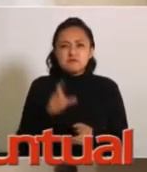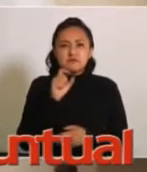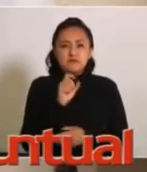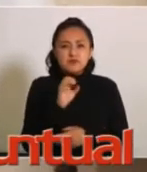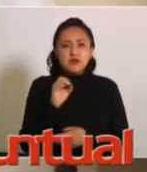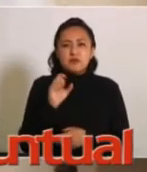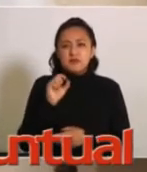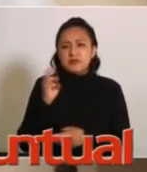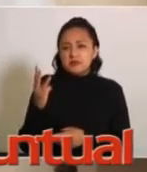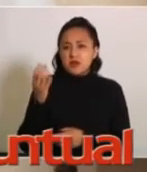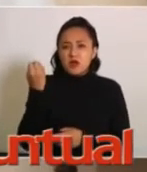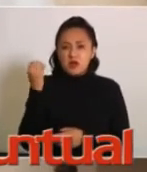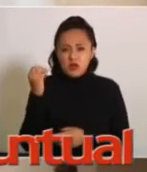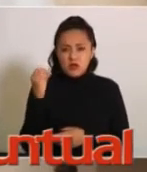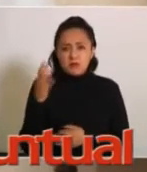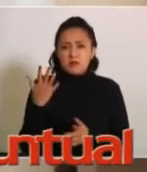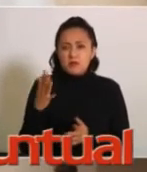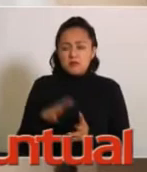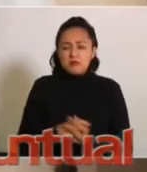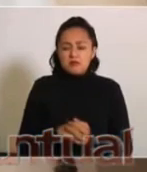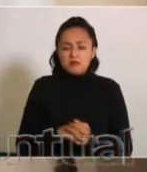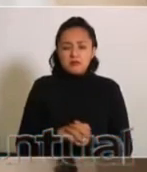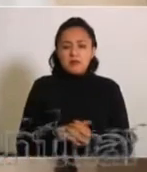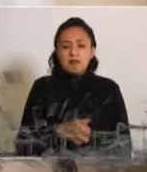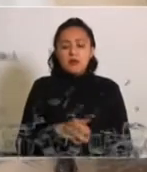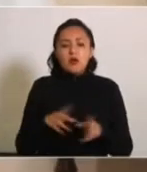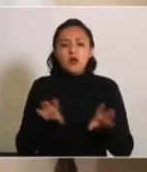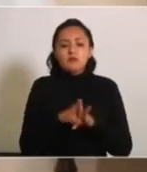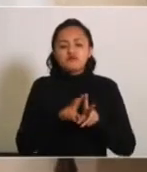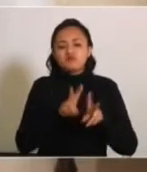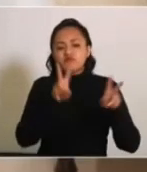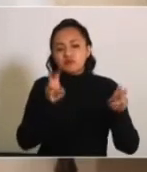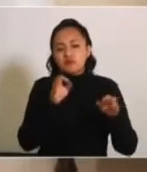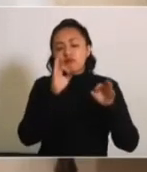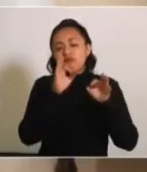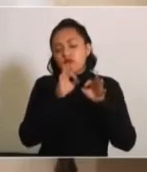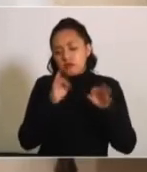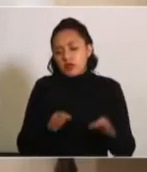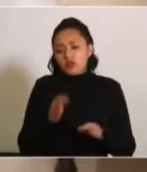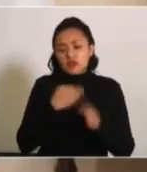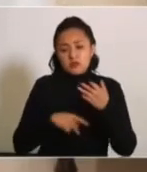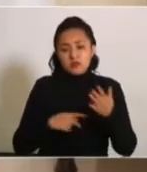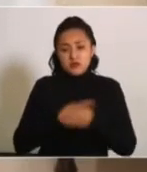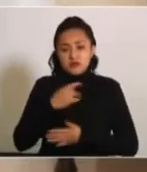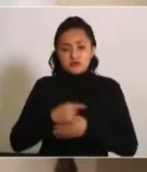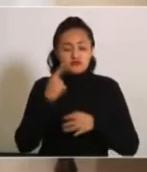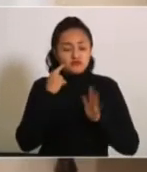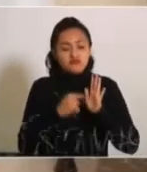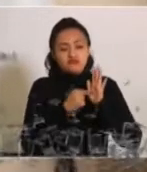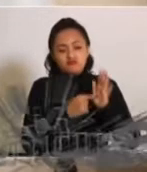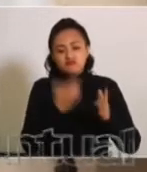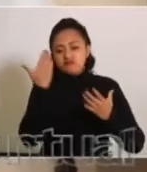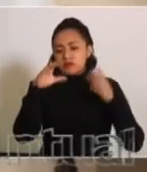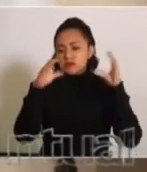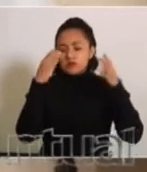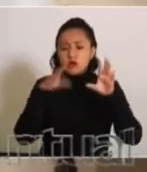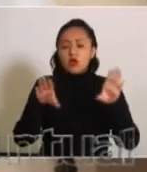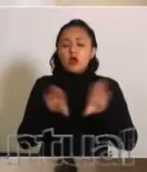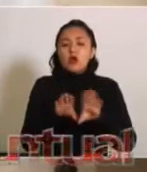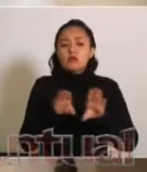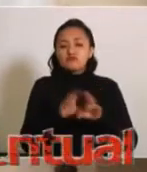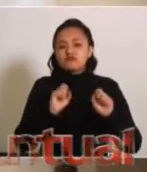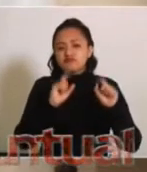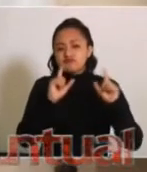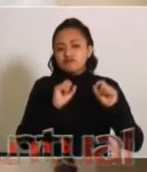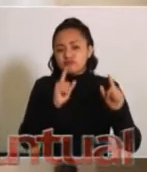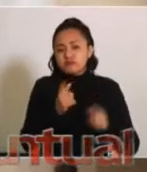23 de octubre será una presentación formal de todo el proyecto el desahogo de este evento tan importante